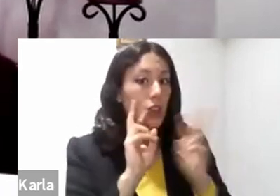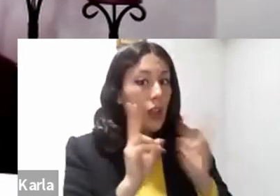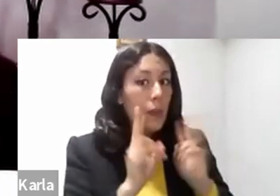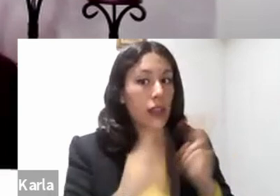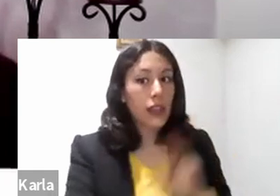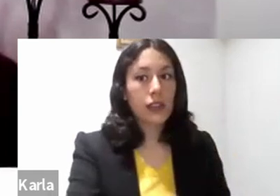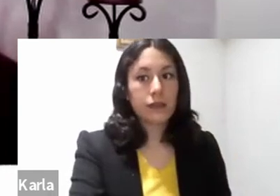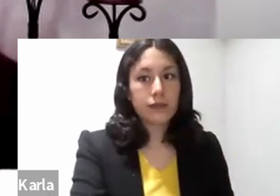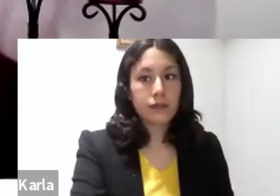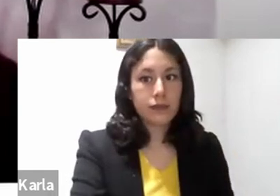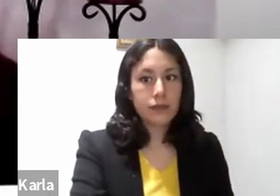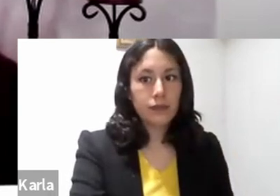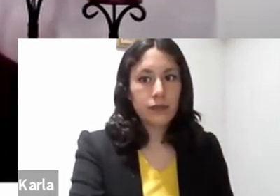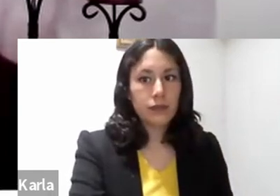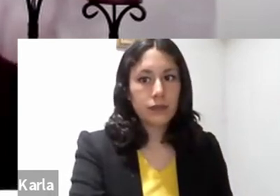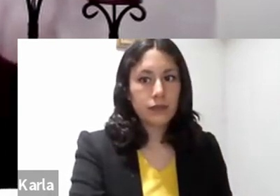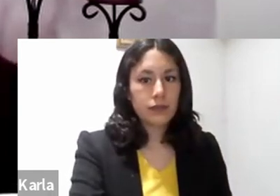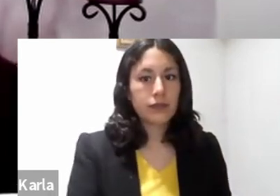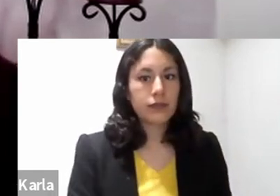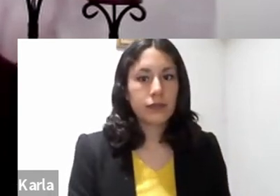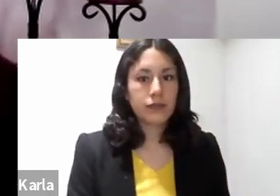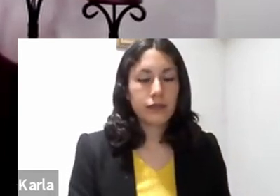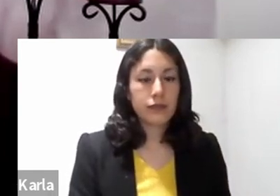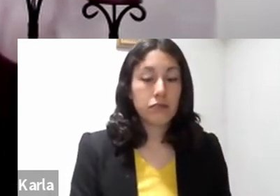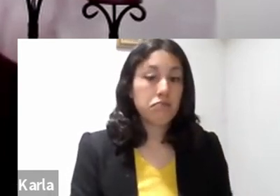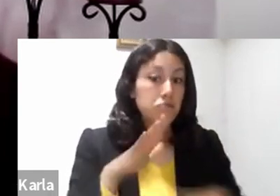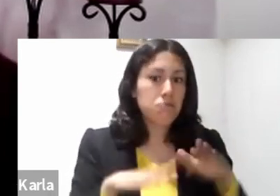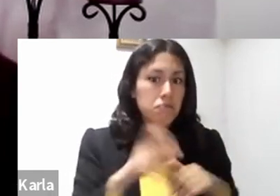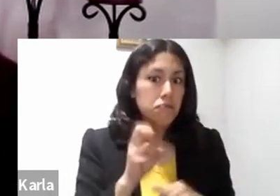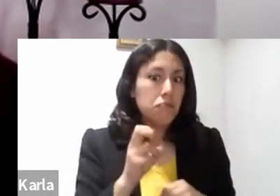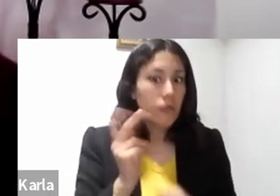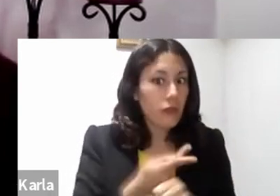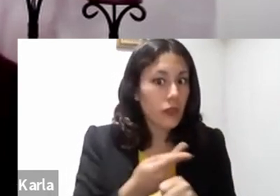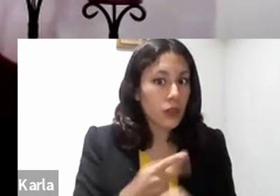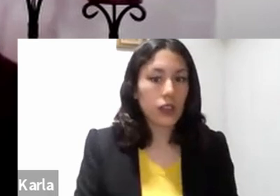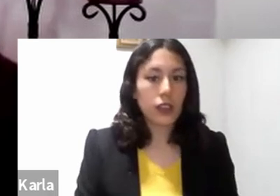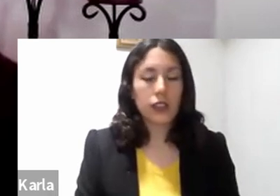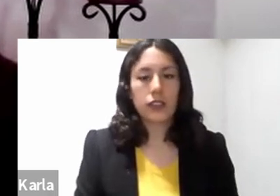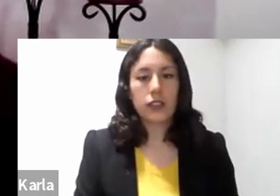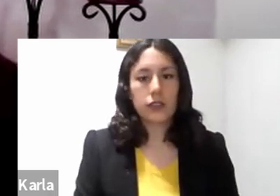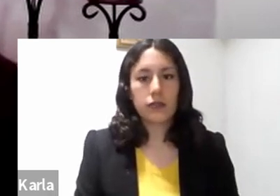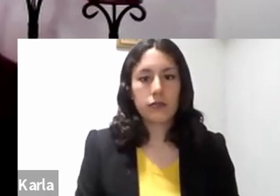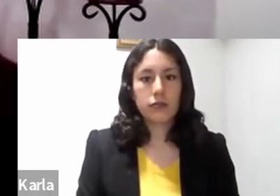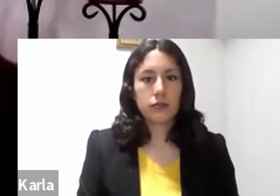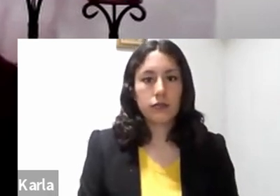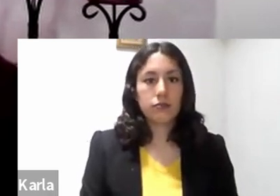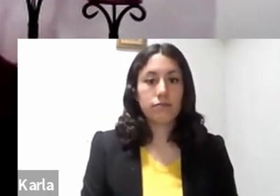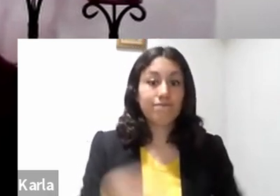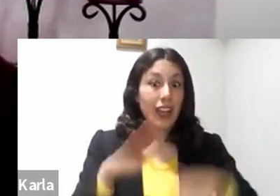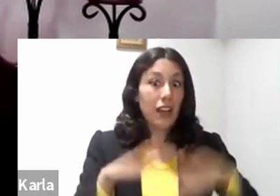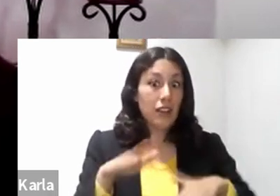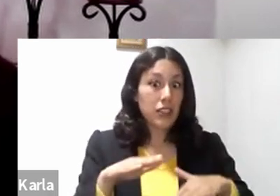a veces esto también tiene que suceder y no a veces puede ser hasta el broncearnos